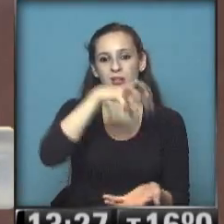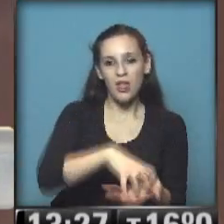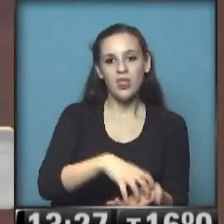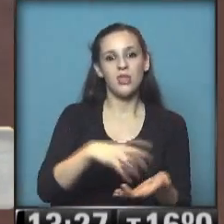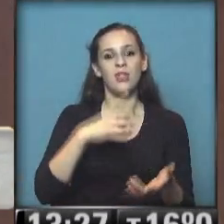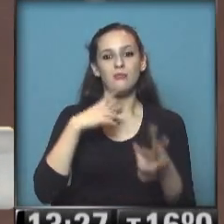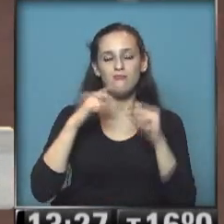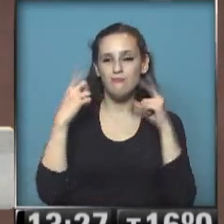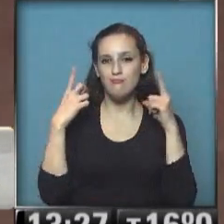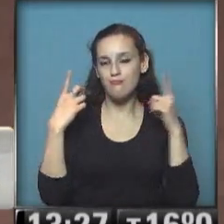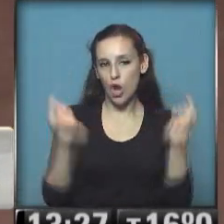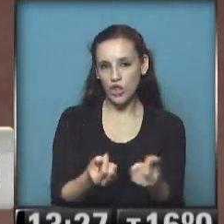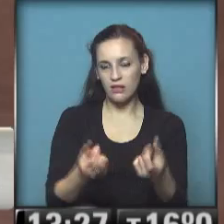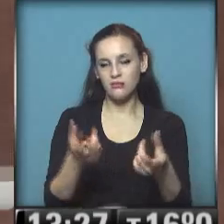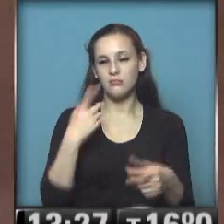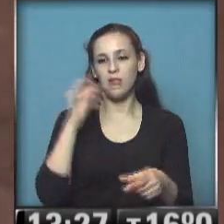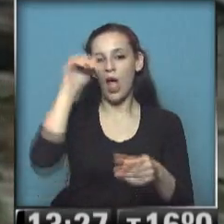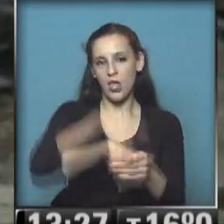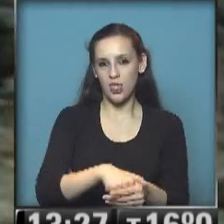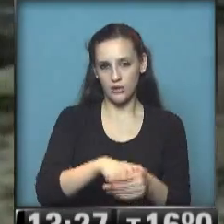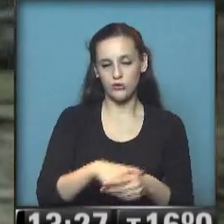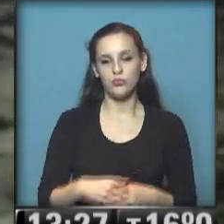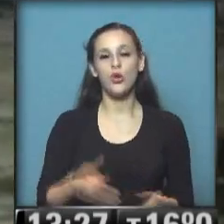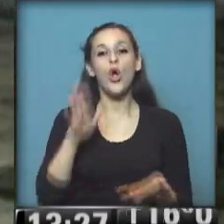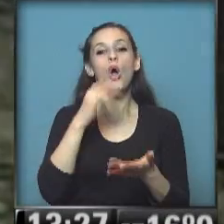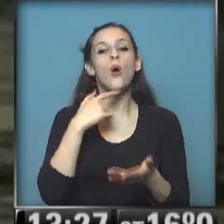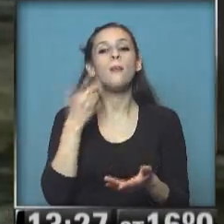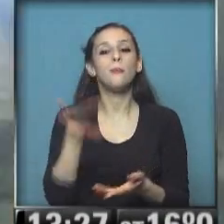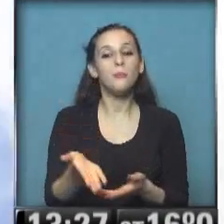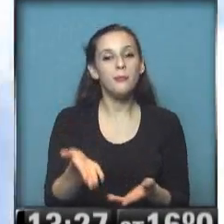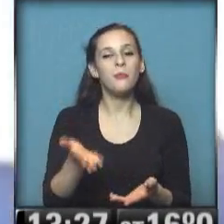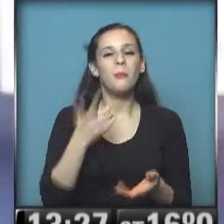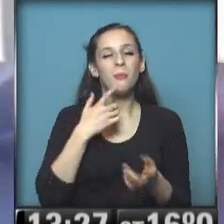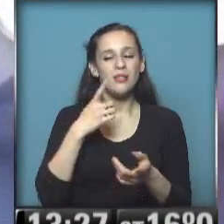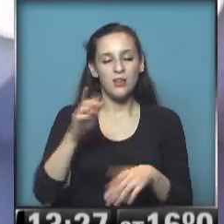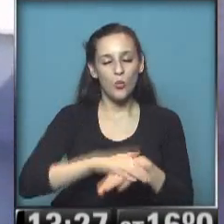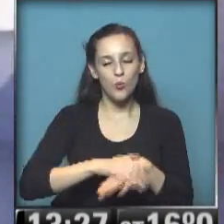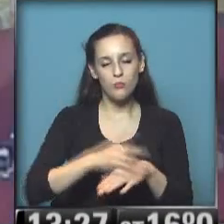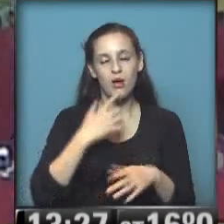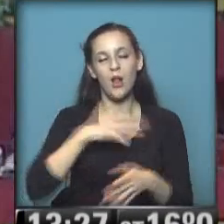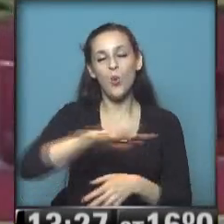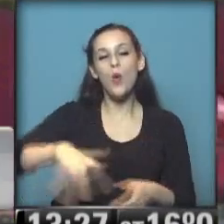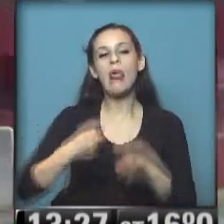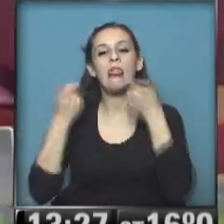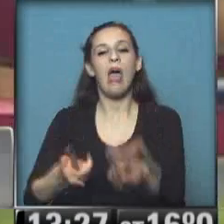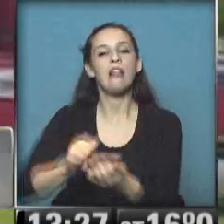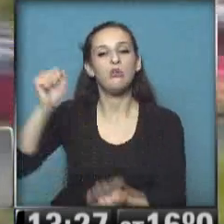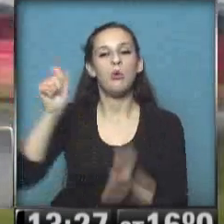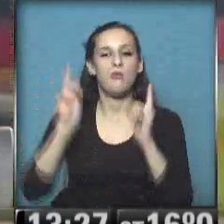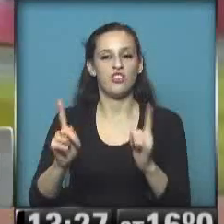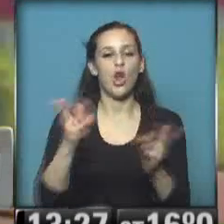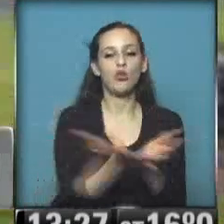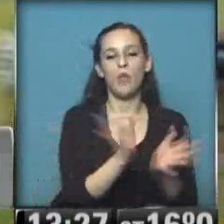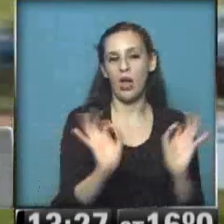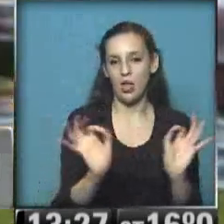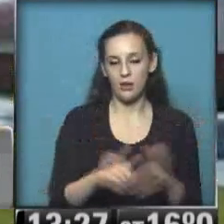a la resolución que otorga la titularización de los docentes sin examen. Donald Trump, el preferido